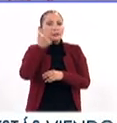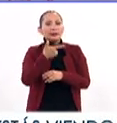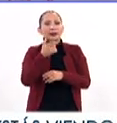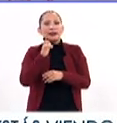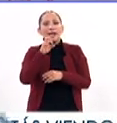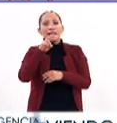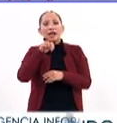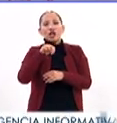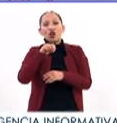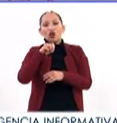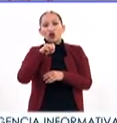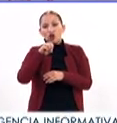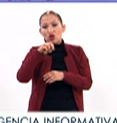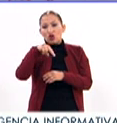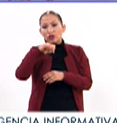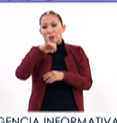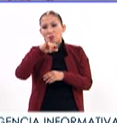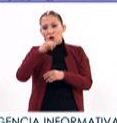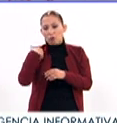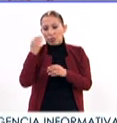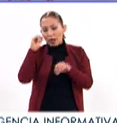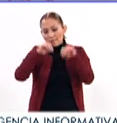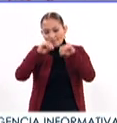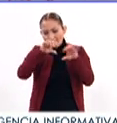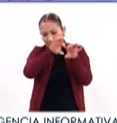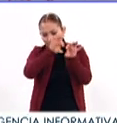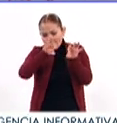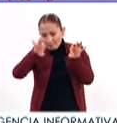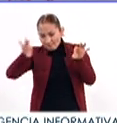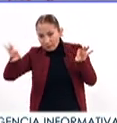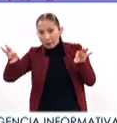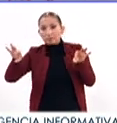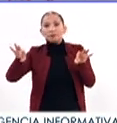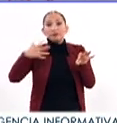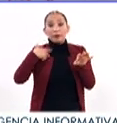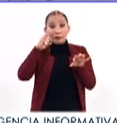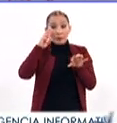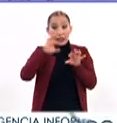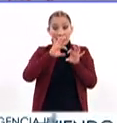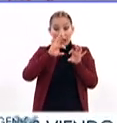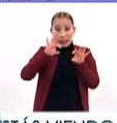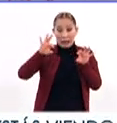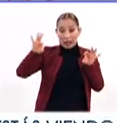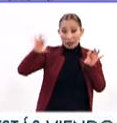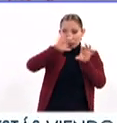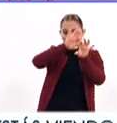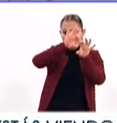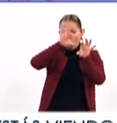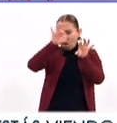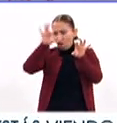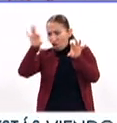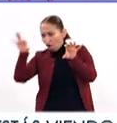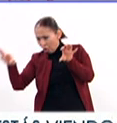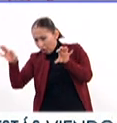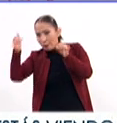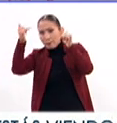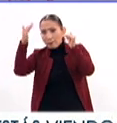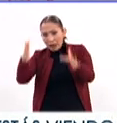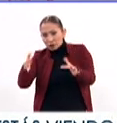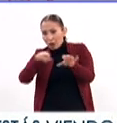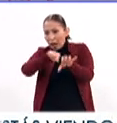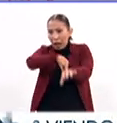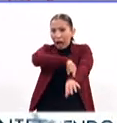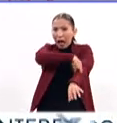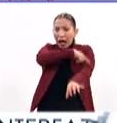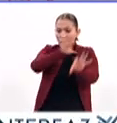San Jerónimo ya en el proceso de montaje, y si se fijan, el asta alcanza a curvarse por su peso y por su